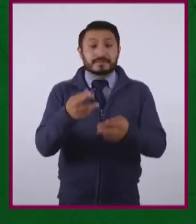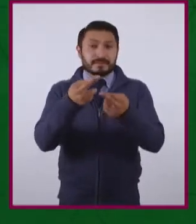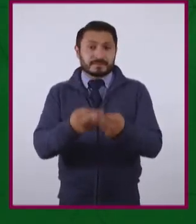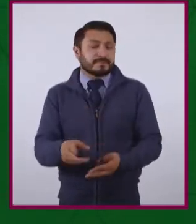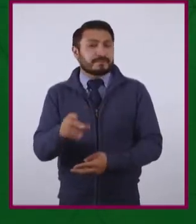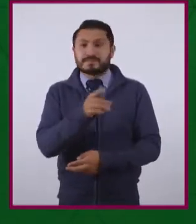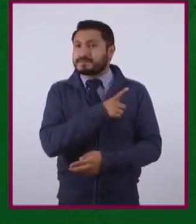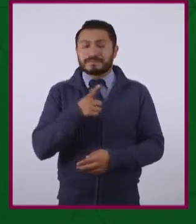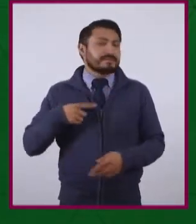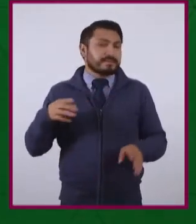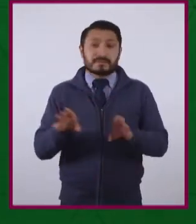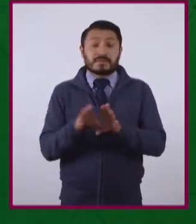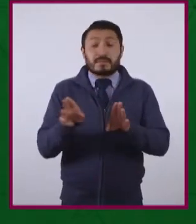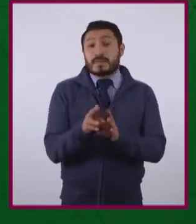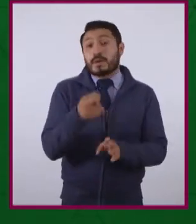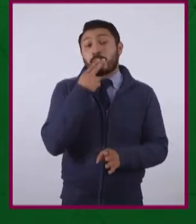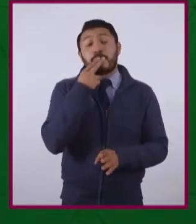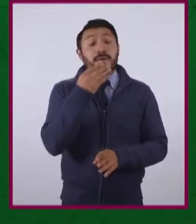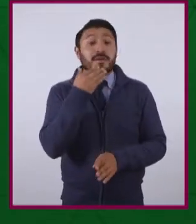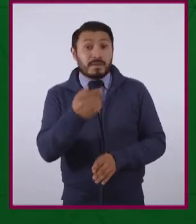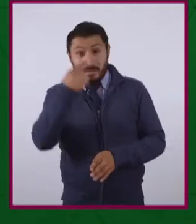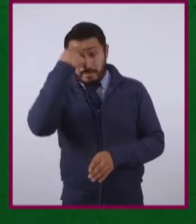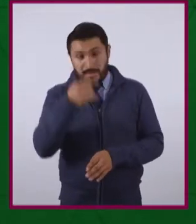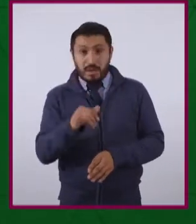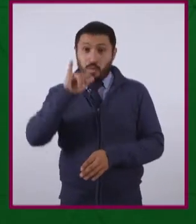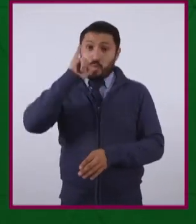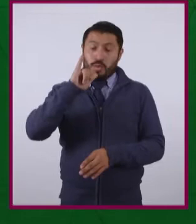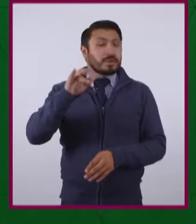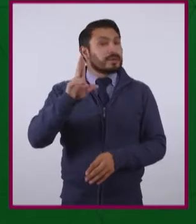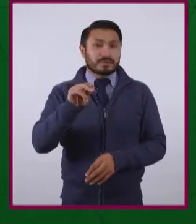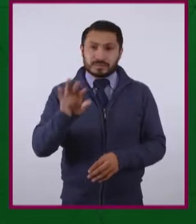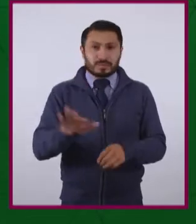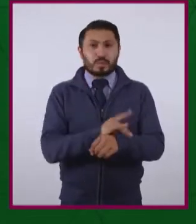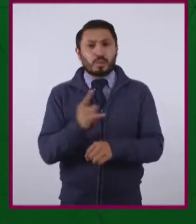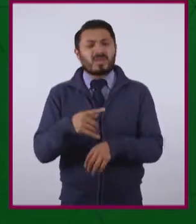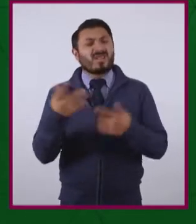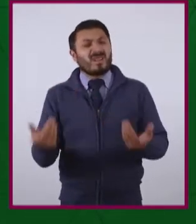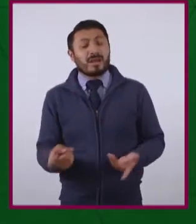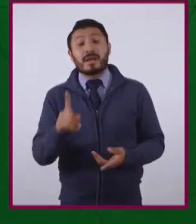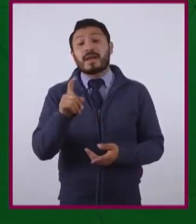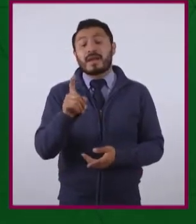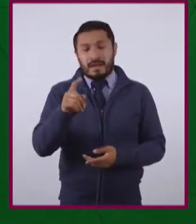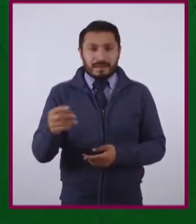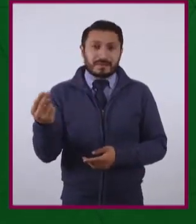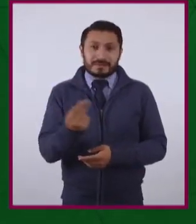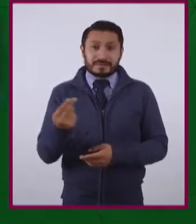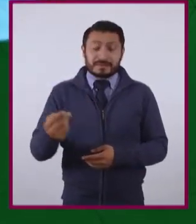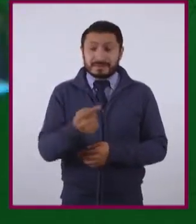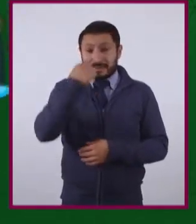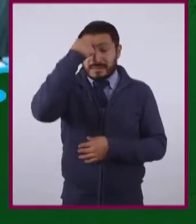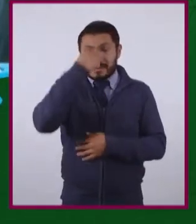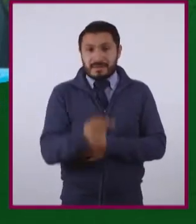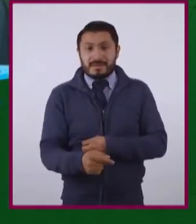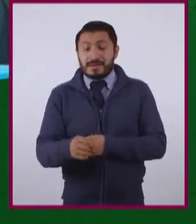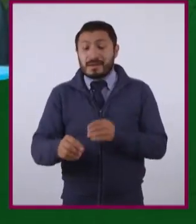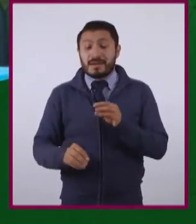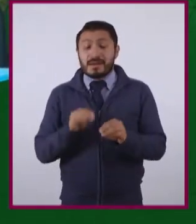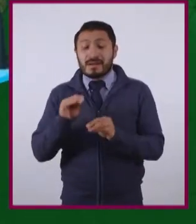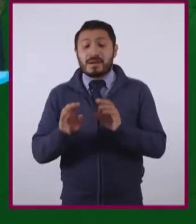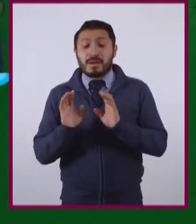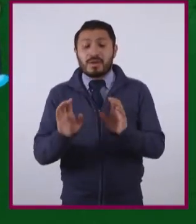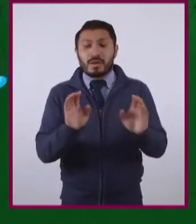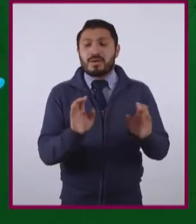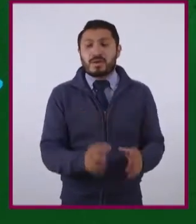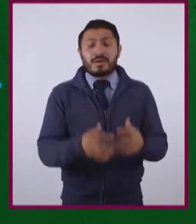debe interpretarse como utilizable para consumo humano, ya que una parte del líquido es necesaria para el mantenimiento de los